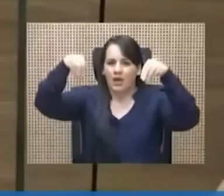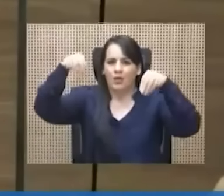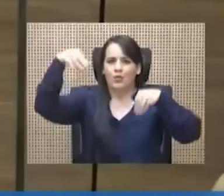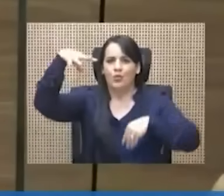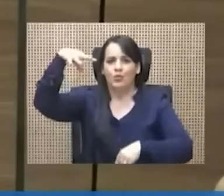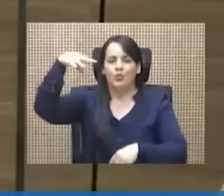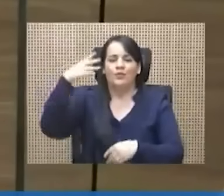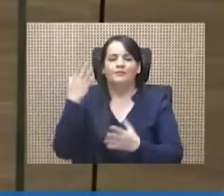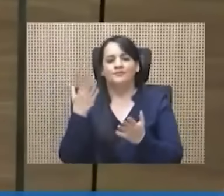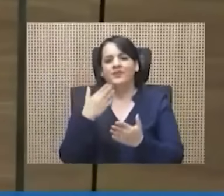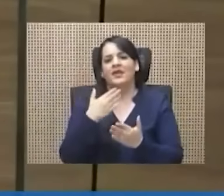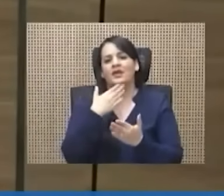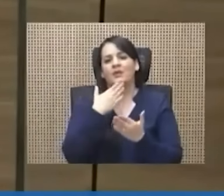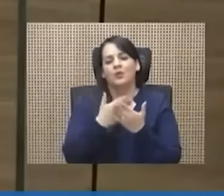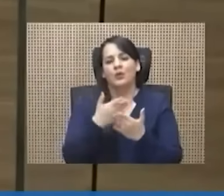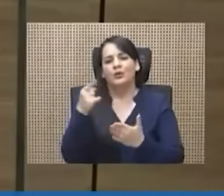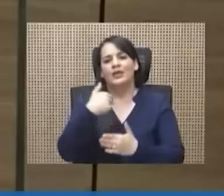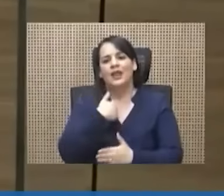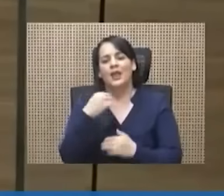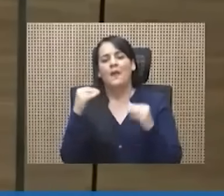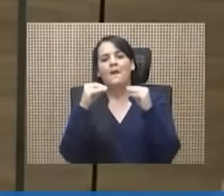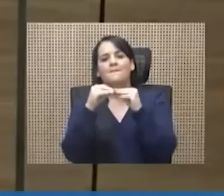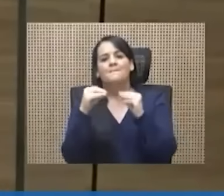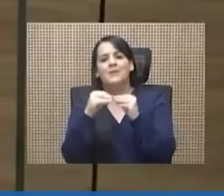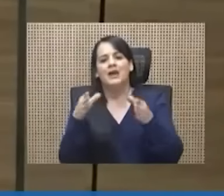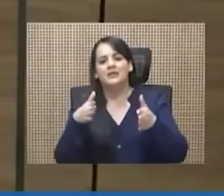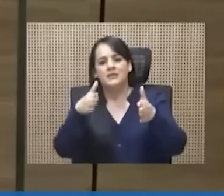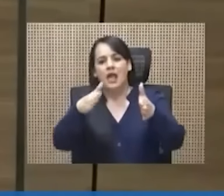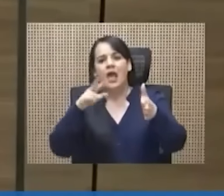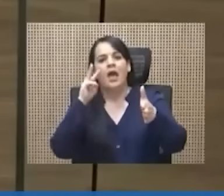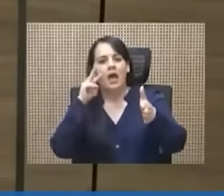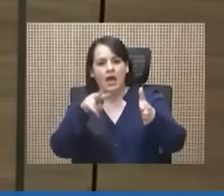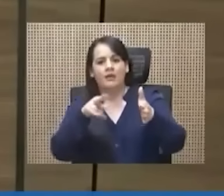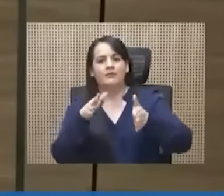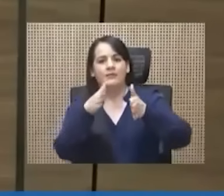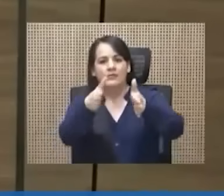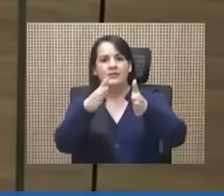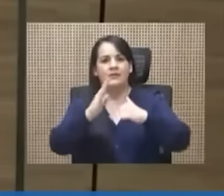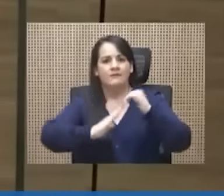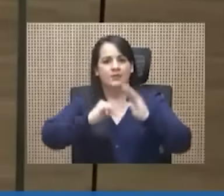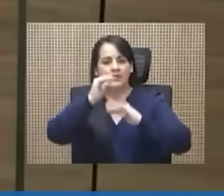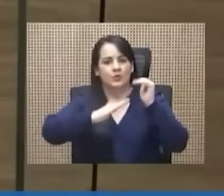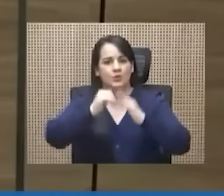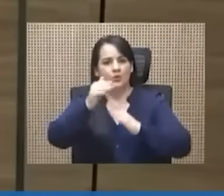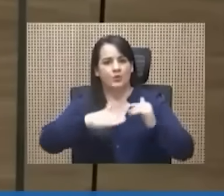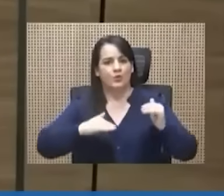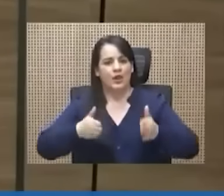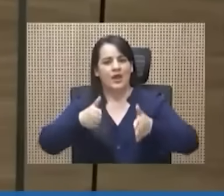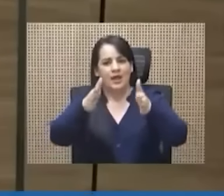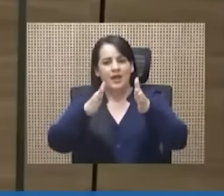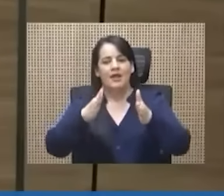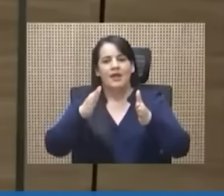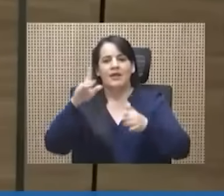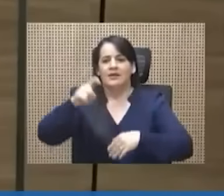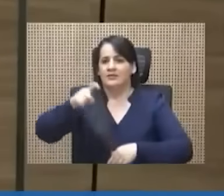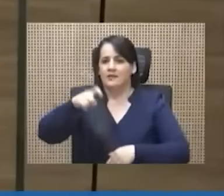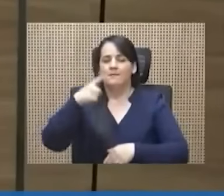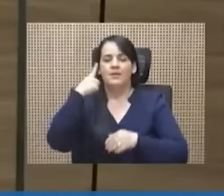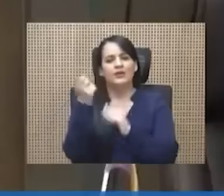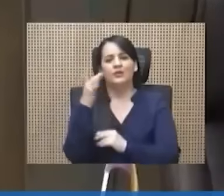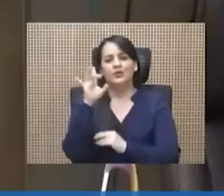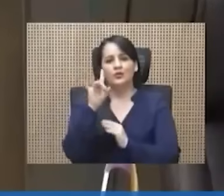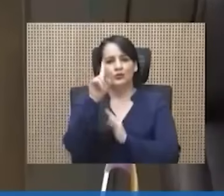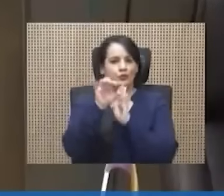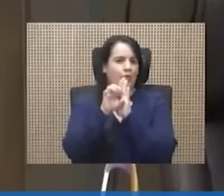en una conferencia de prensa, que podría haber un delito de incumplimiento de deberes. Que podría darse un delito. ¿Es cierto eso? ¿Se puede acusar al presidente de la República